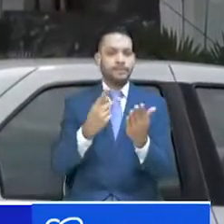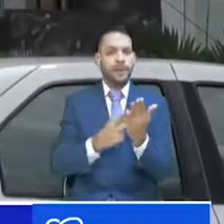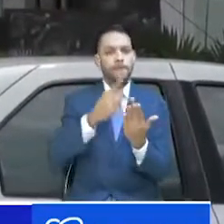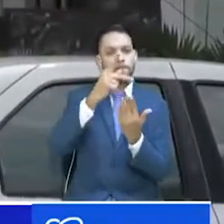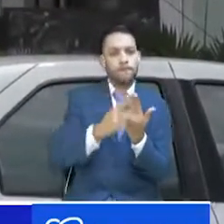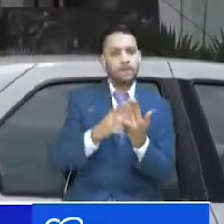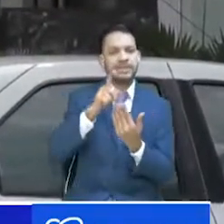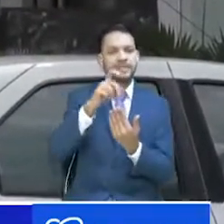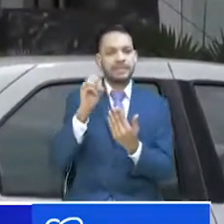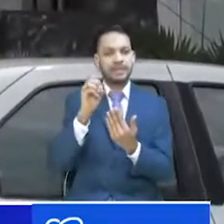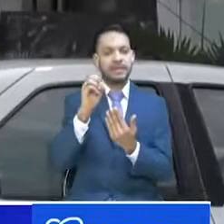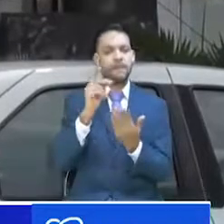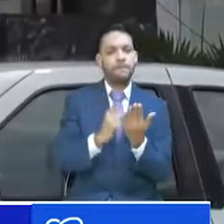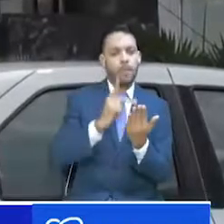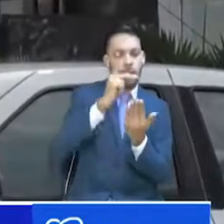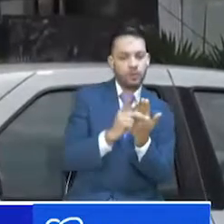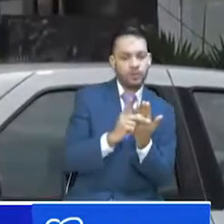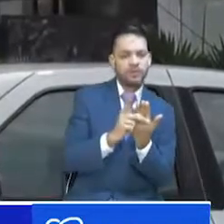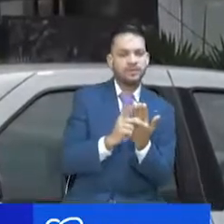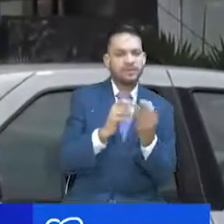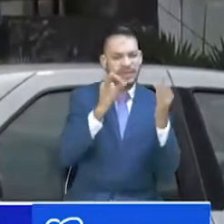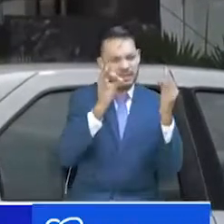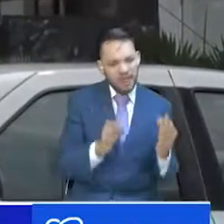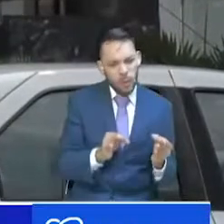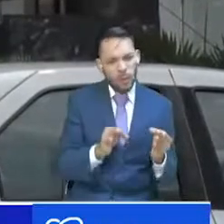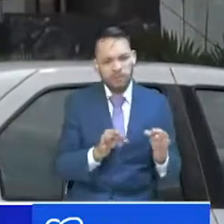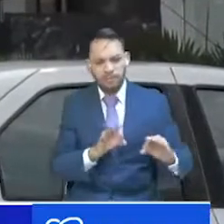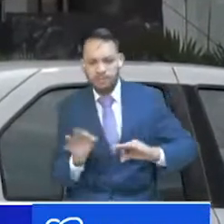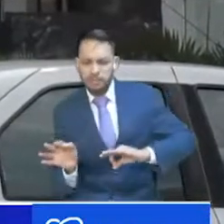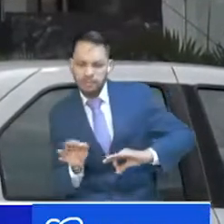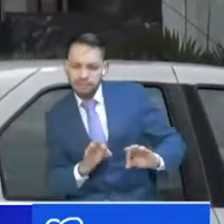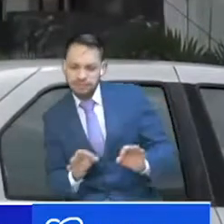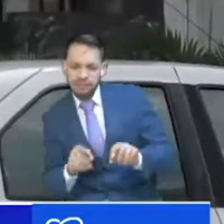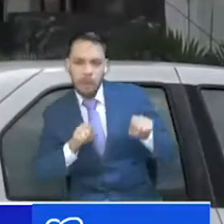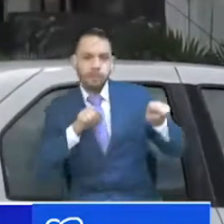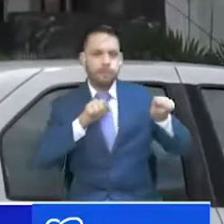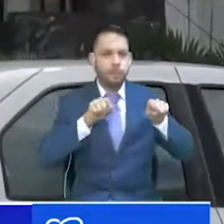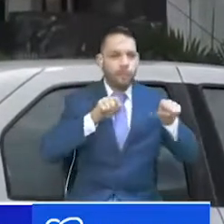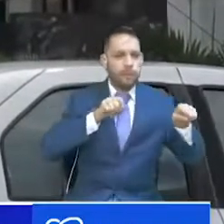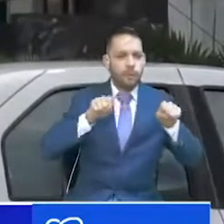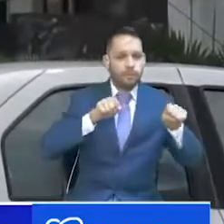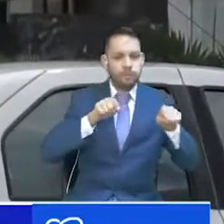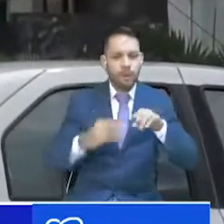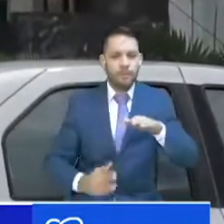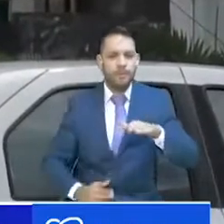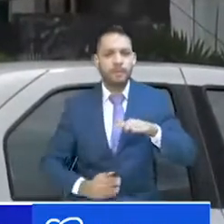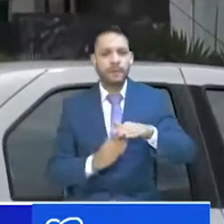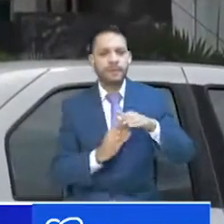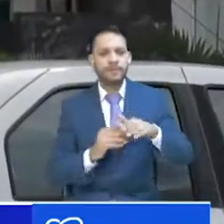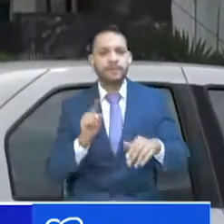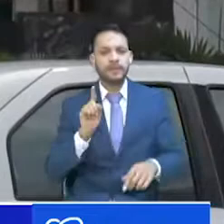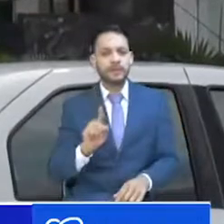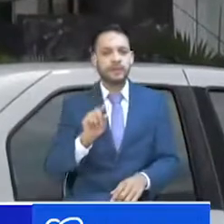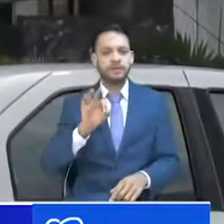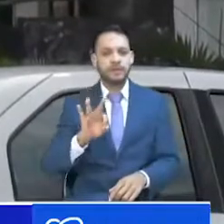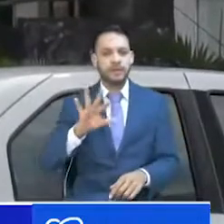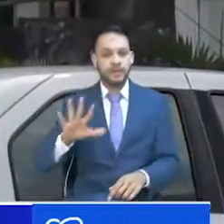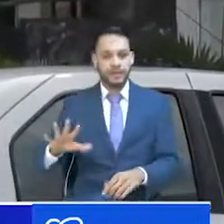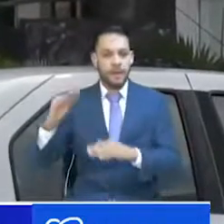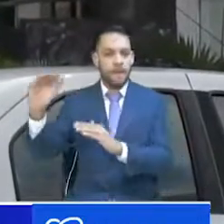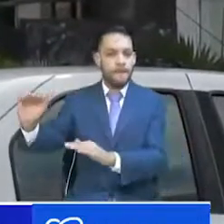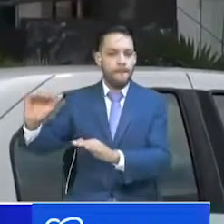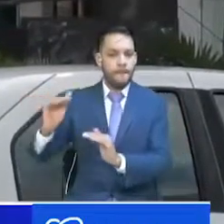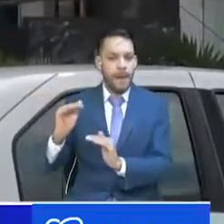vivienda interés social lo que quiere decir es que estos proyectos tienen un tope que es de 135 salarios mínimos